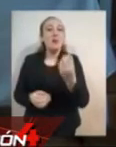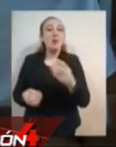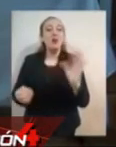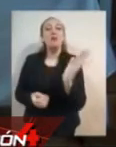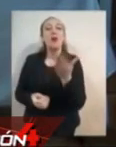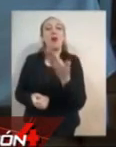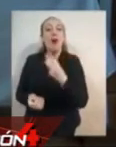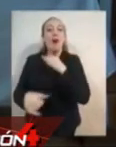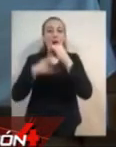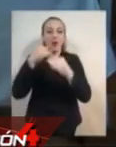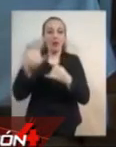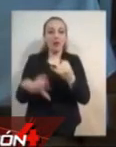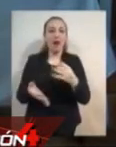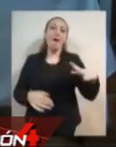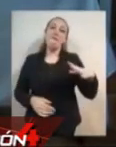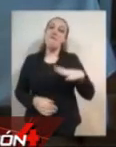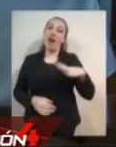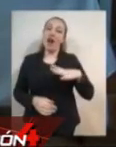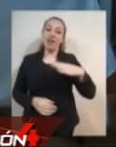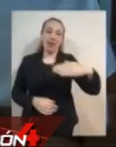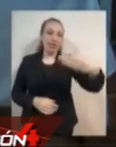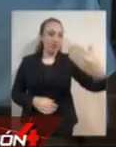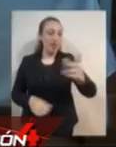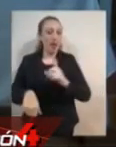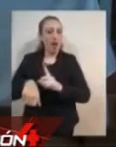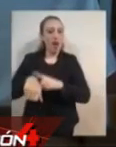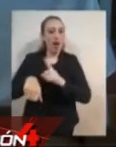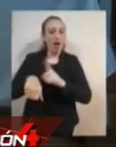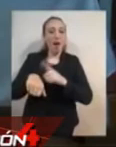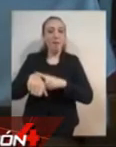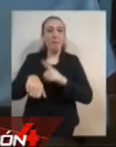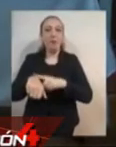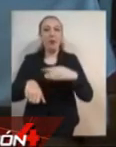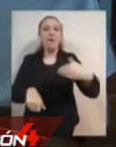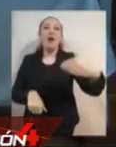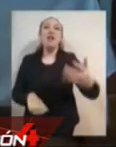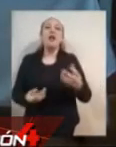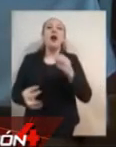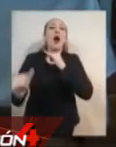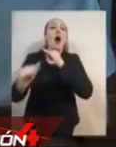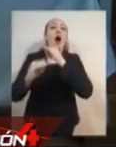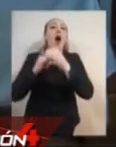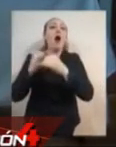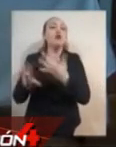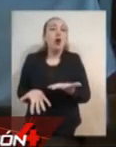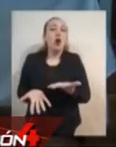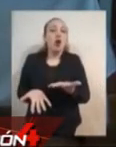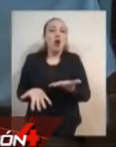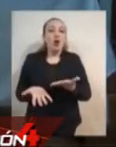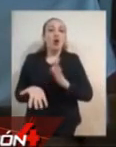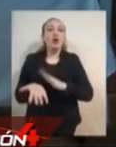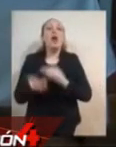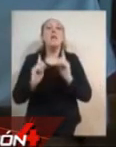que falta un tiempo para esto, ya iremos anunciando, y además tendremos